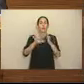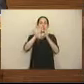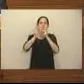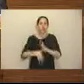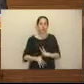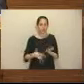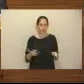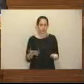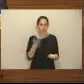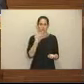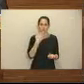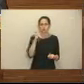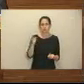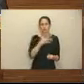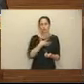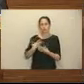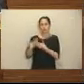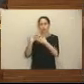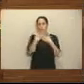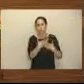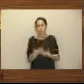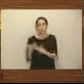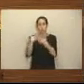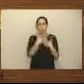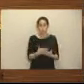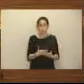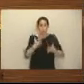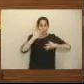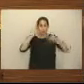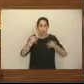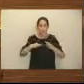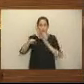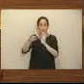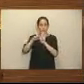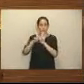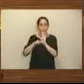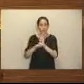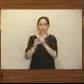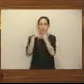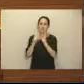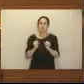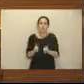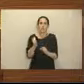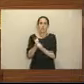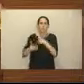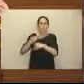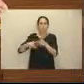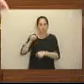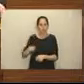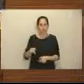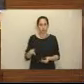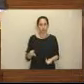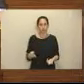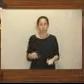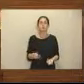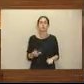con más vocación de distracción y estudio que de ser verdaderas medidas ejecutivas para ponerlas en práctica. Además de